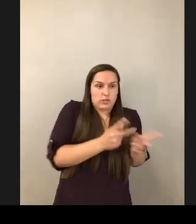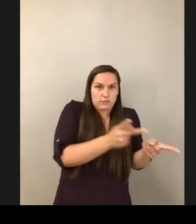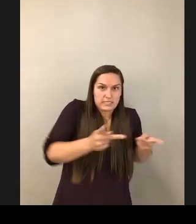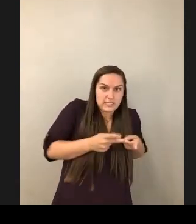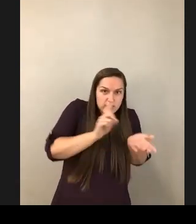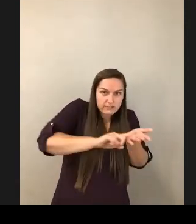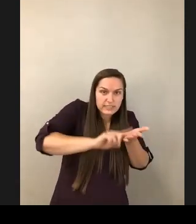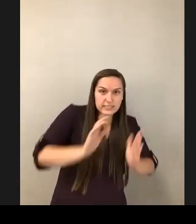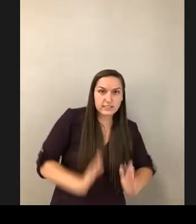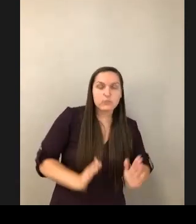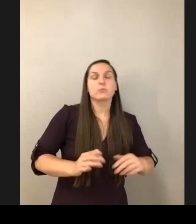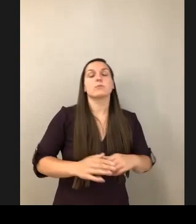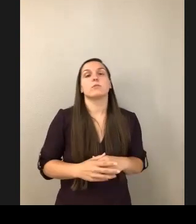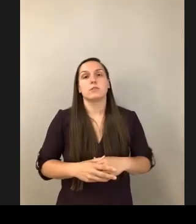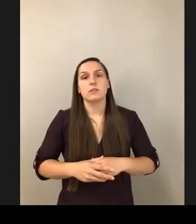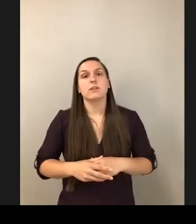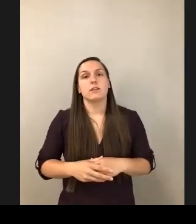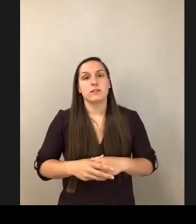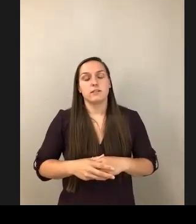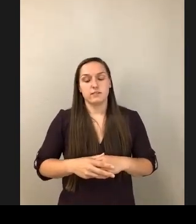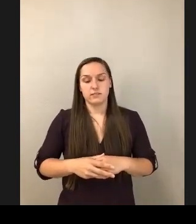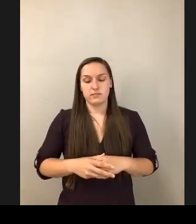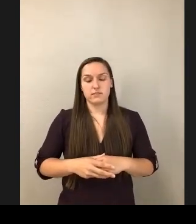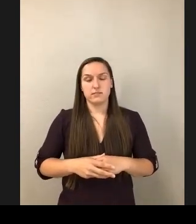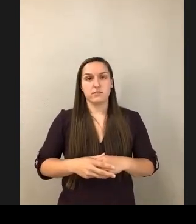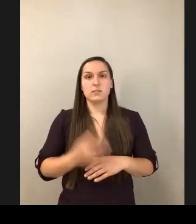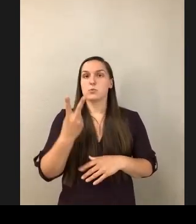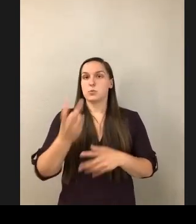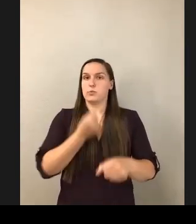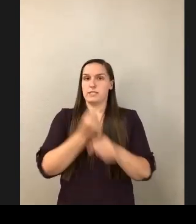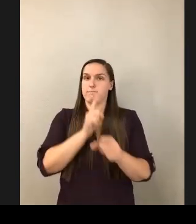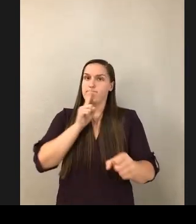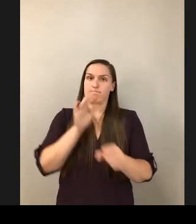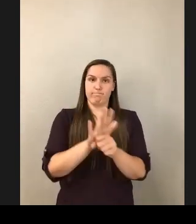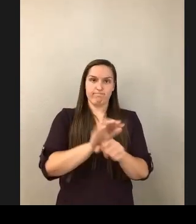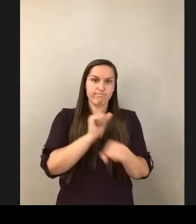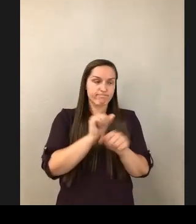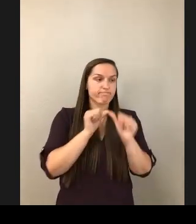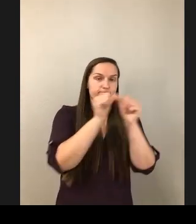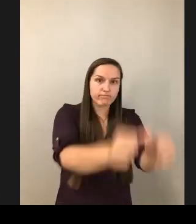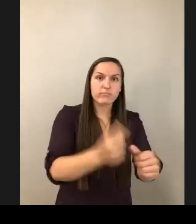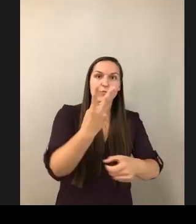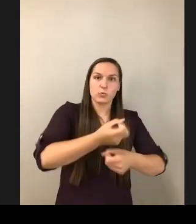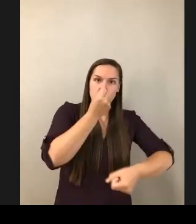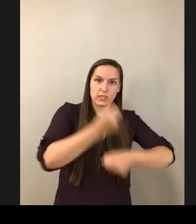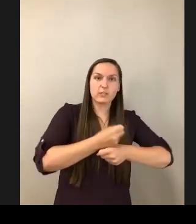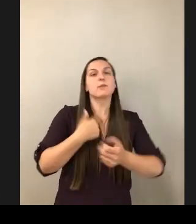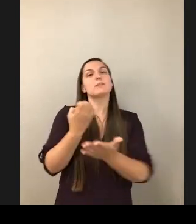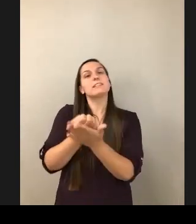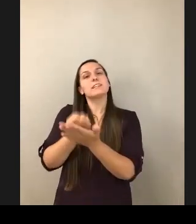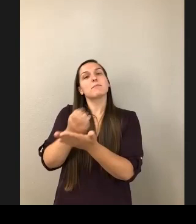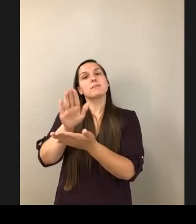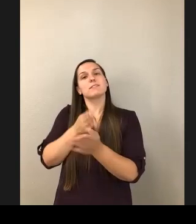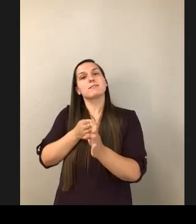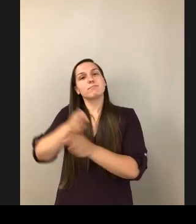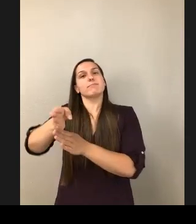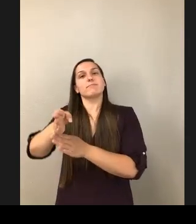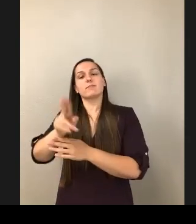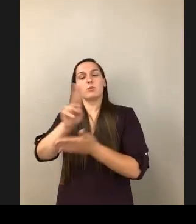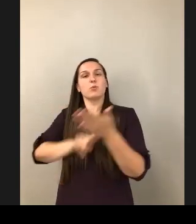comencé investigando. Había un compromiso de 2 años. Yo